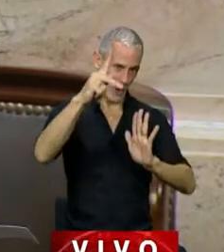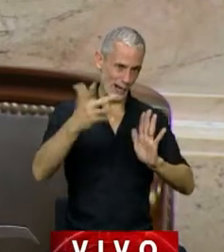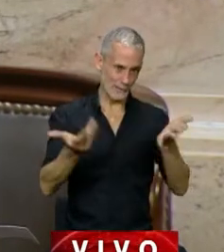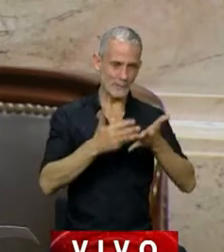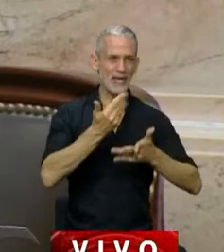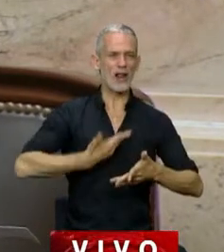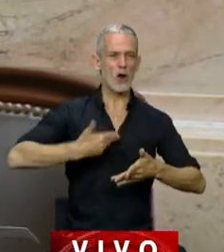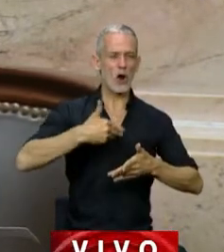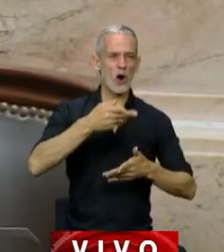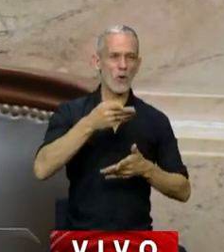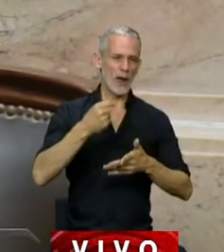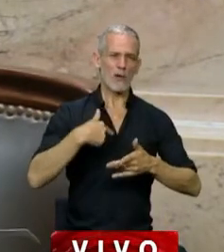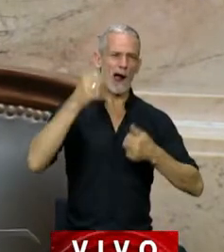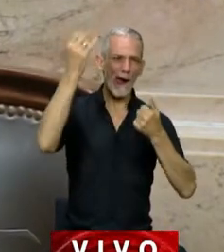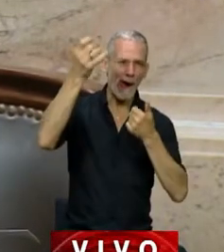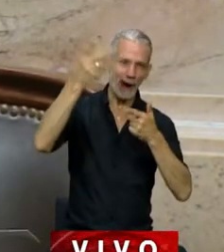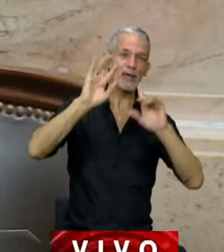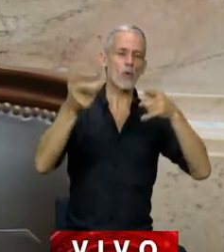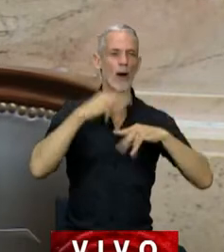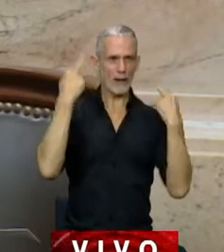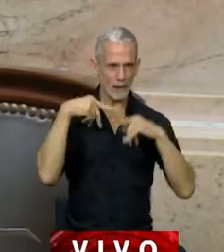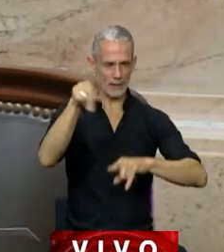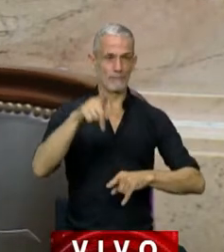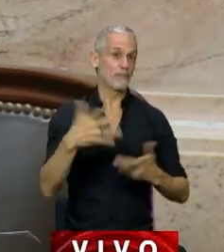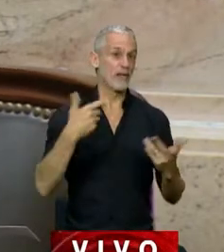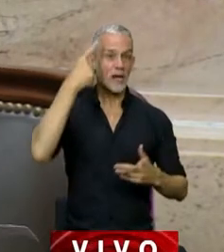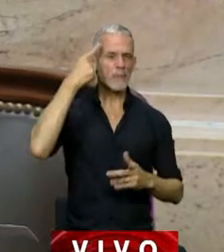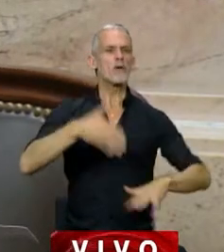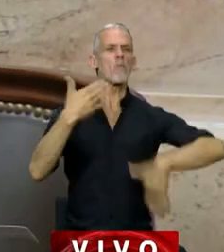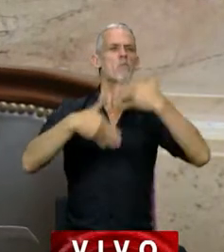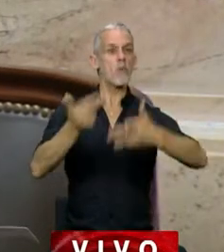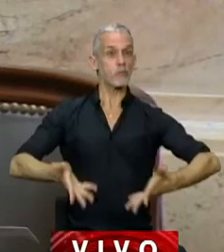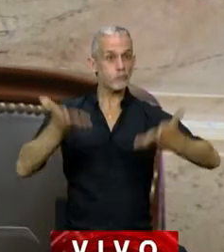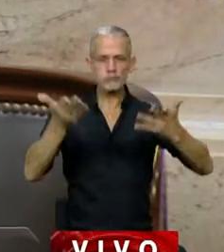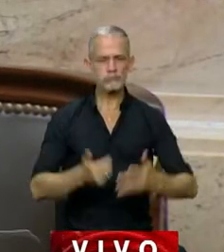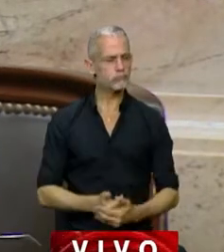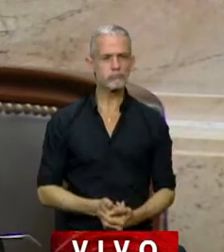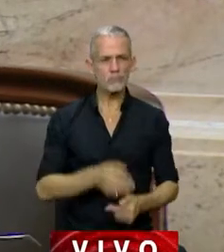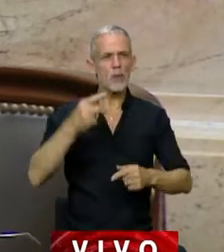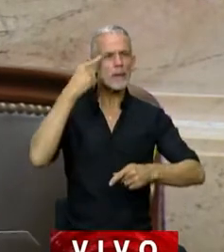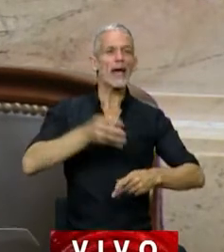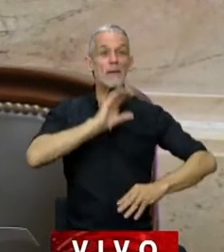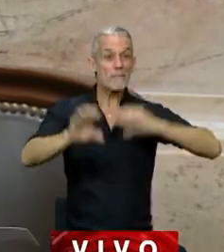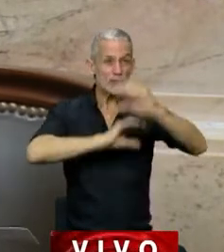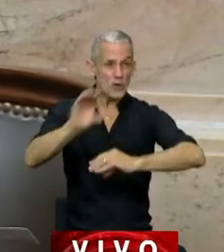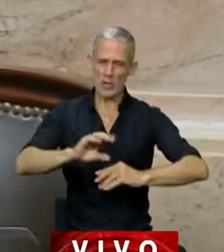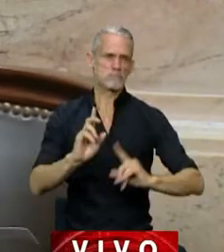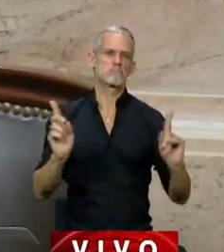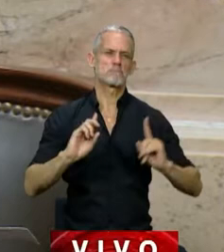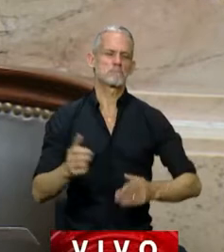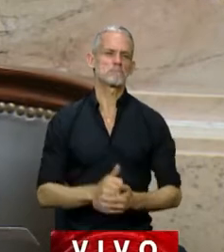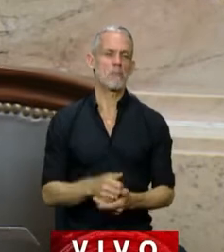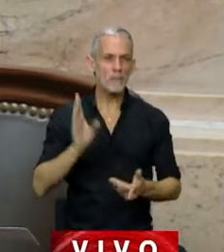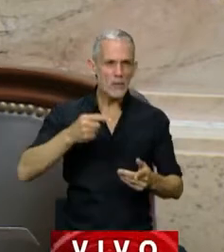el oficialismo tanto denosta. No piensa ni en crecimiento ni en inversiones. Hay